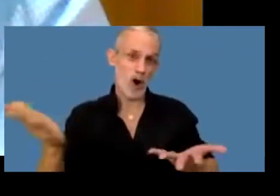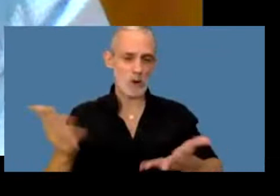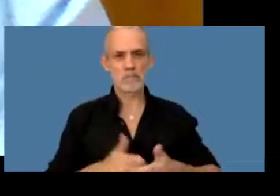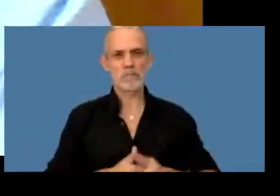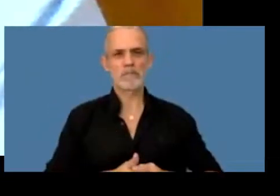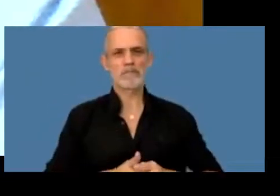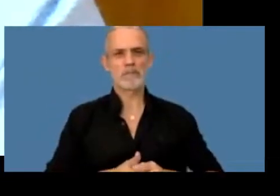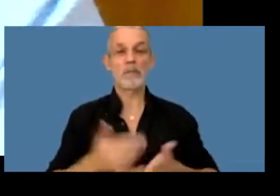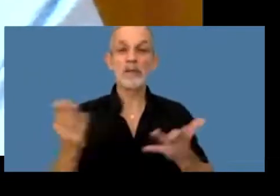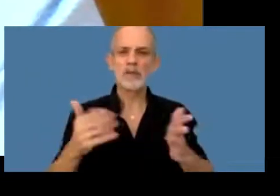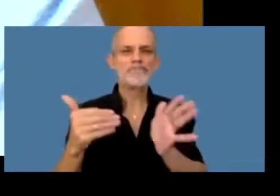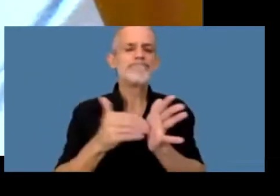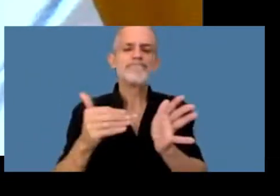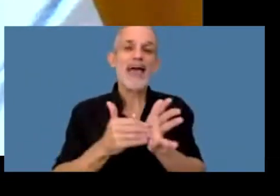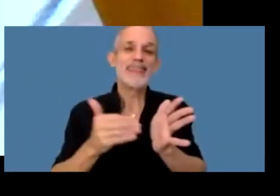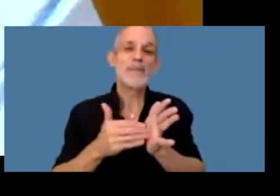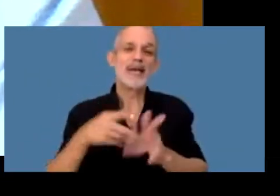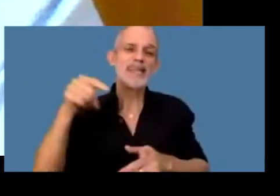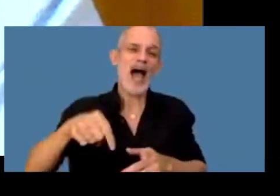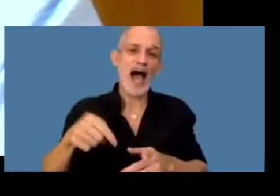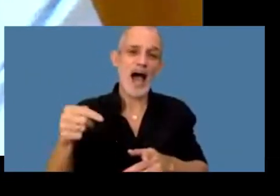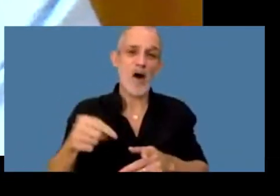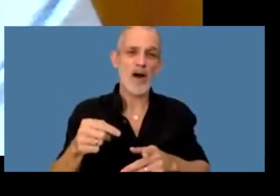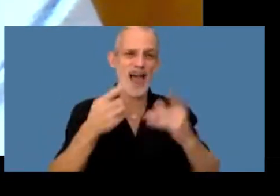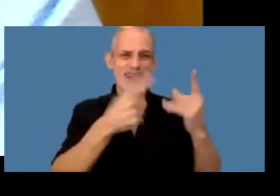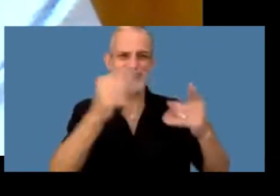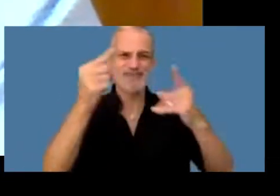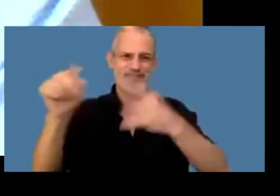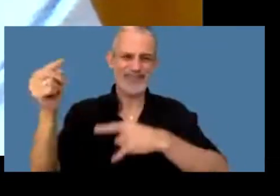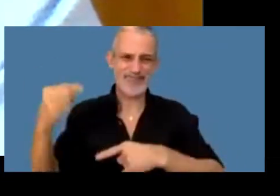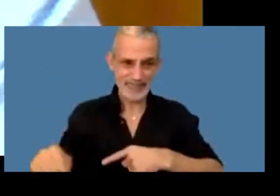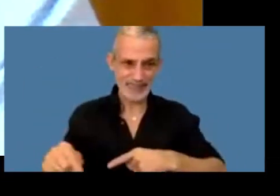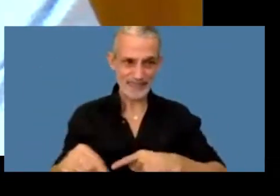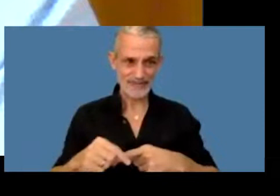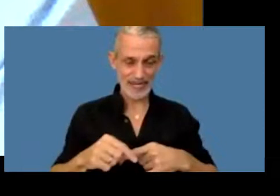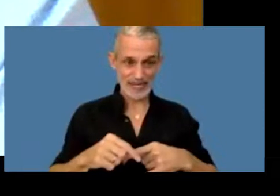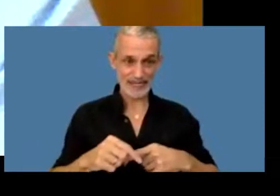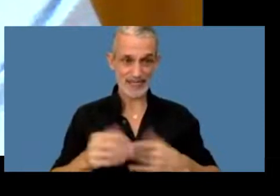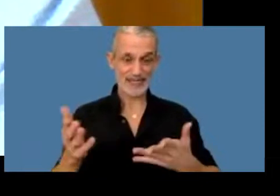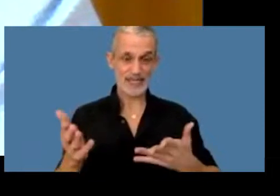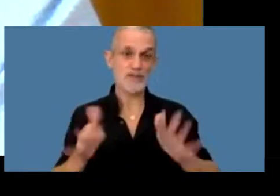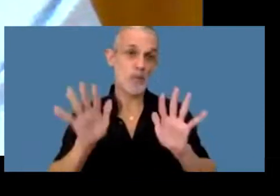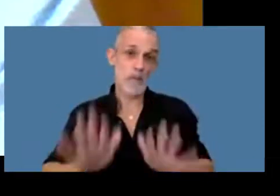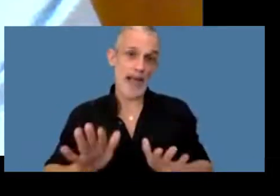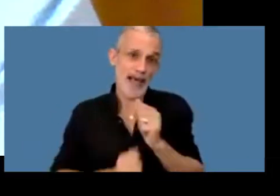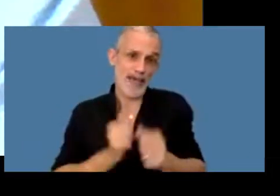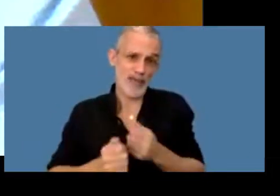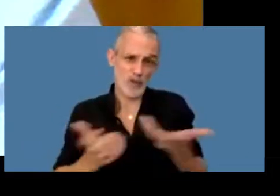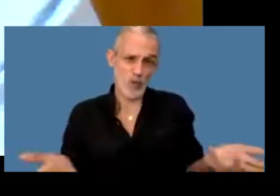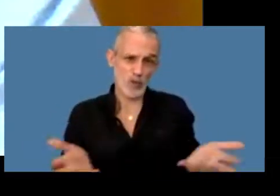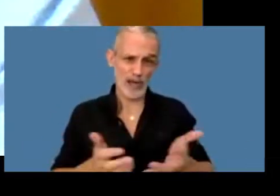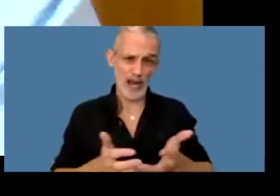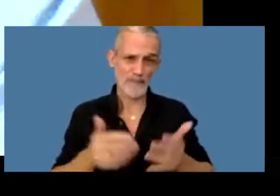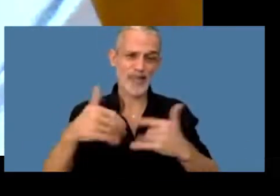está condicionado, bueno, ahora las SAS están, ¿no? Están un poco paradas, digamos, ¿no? Van a estar, digamos, por